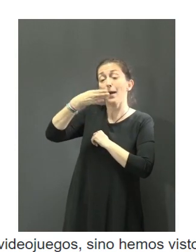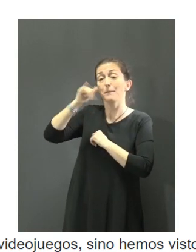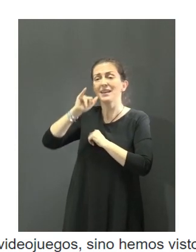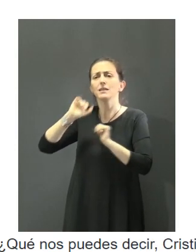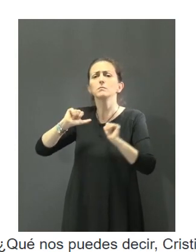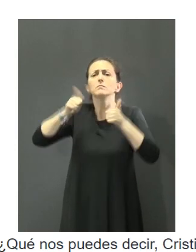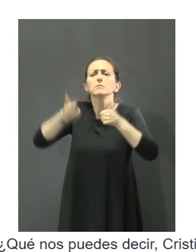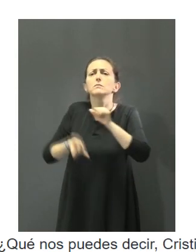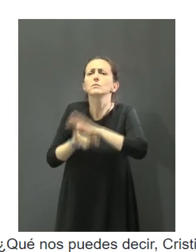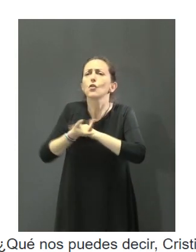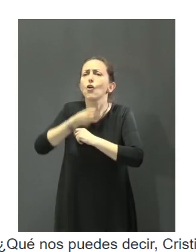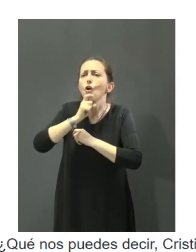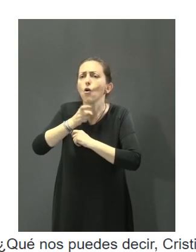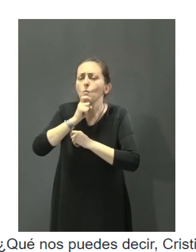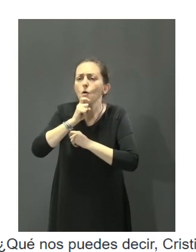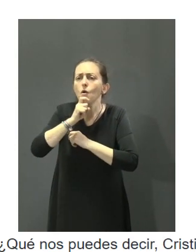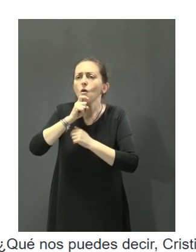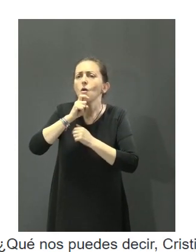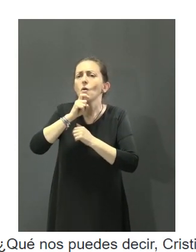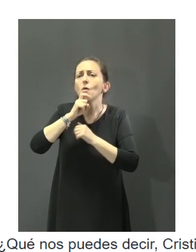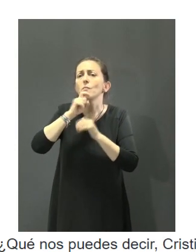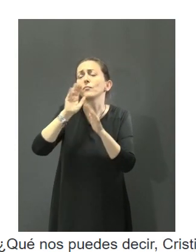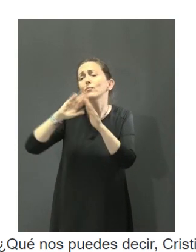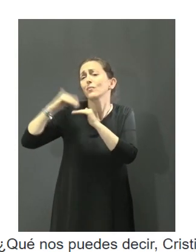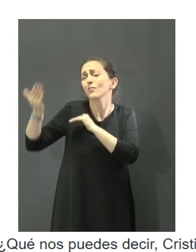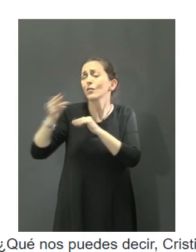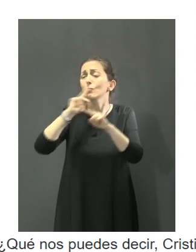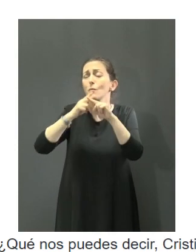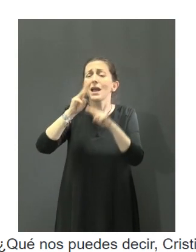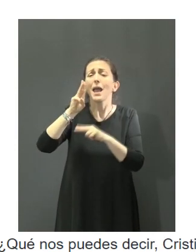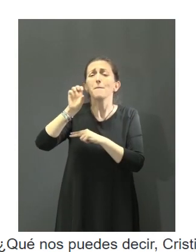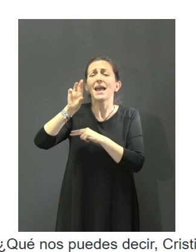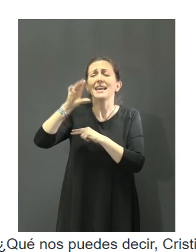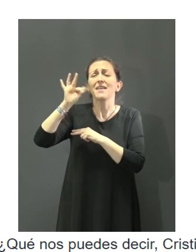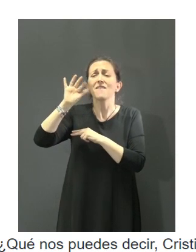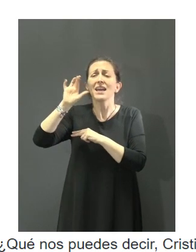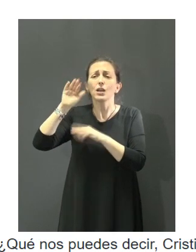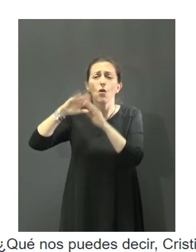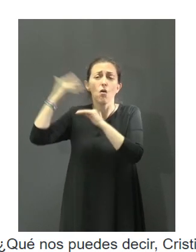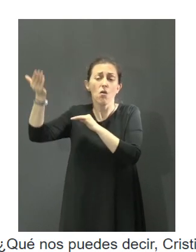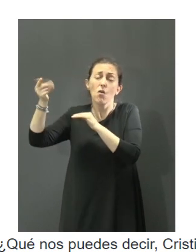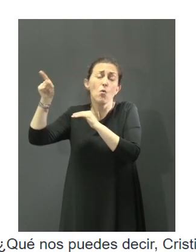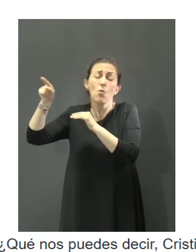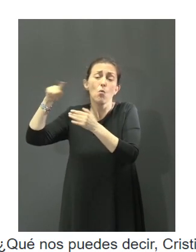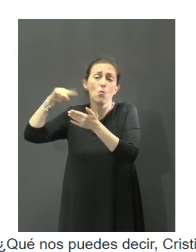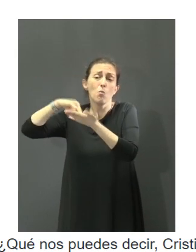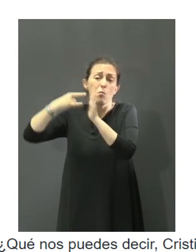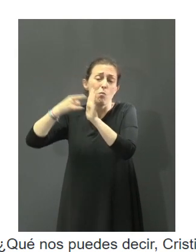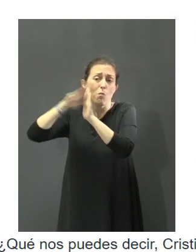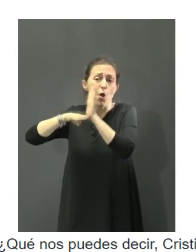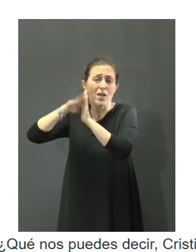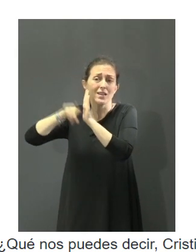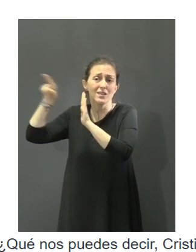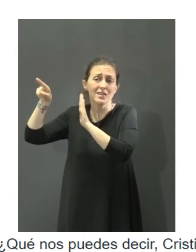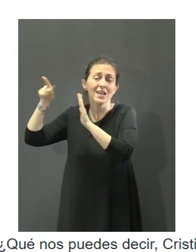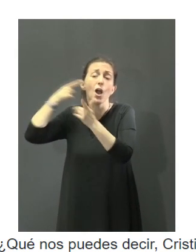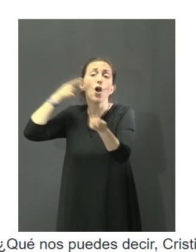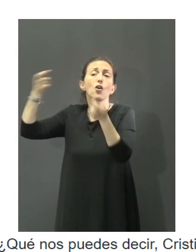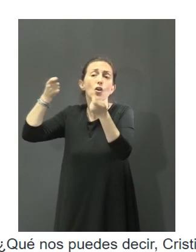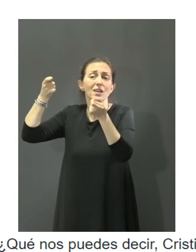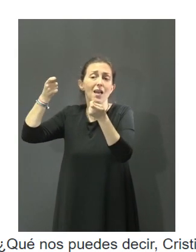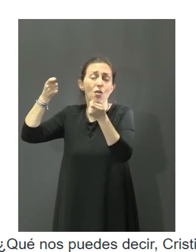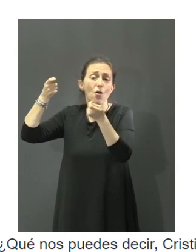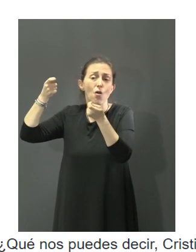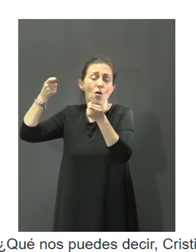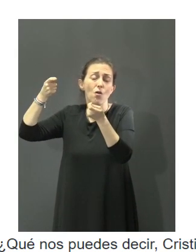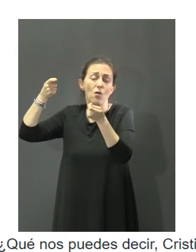de un periférico que se llevaron a cabo las pruebas de usuario por parte del coordinador del proyecto,